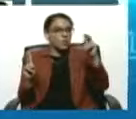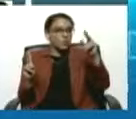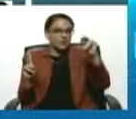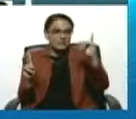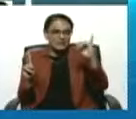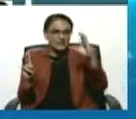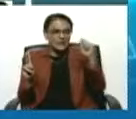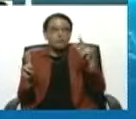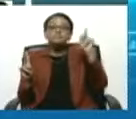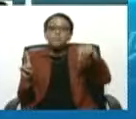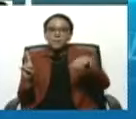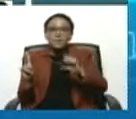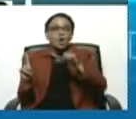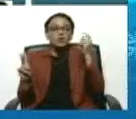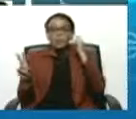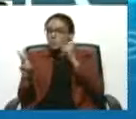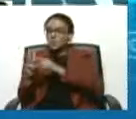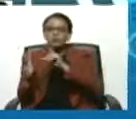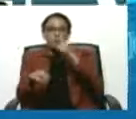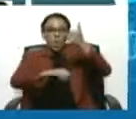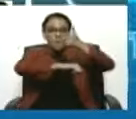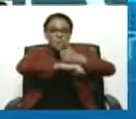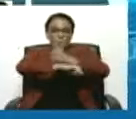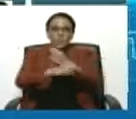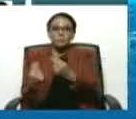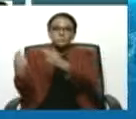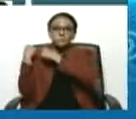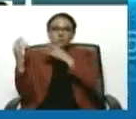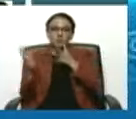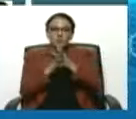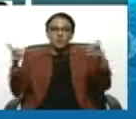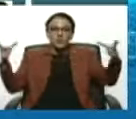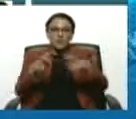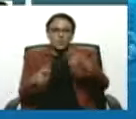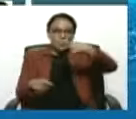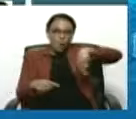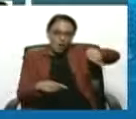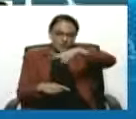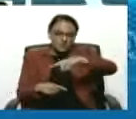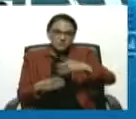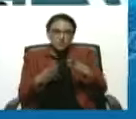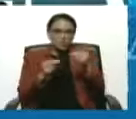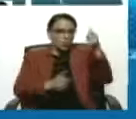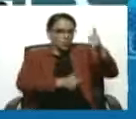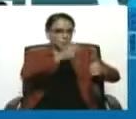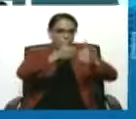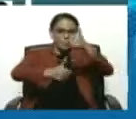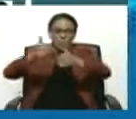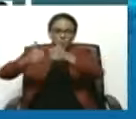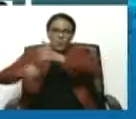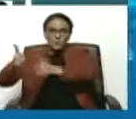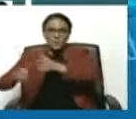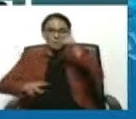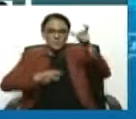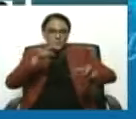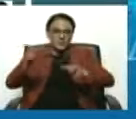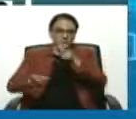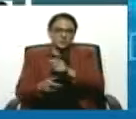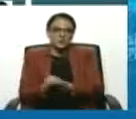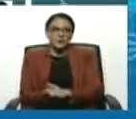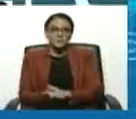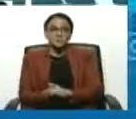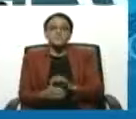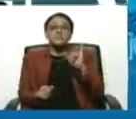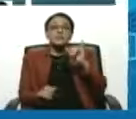Ceseña, nuestra amiga, Tamara Laja, y al canciller de la dignidad, Ricardo Patiño, y a todos